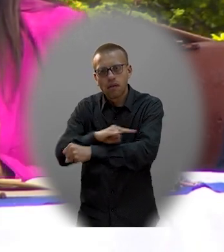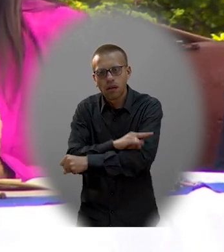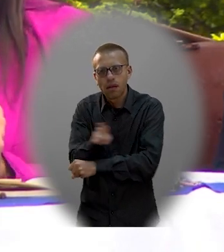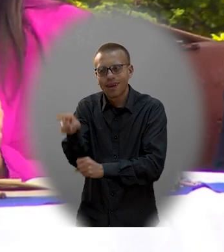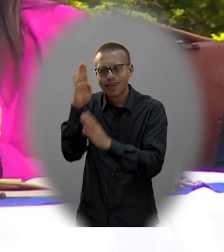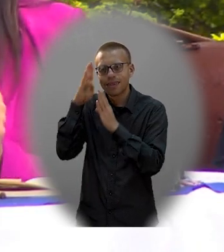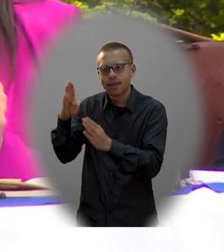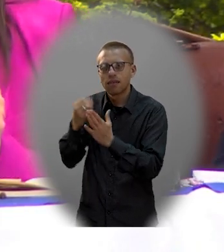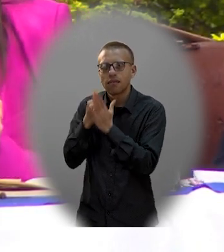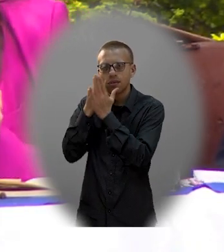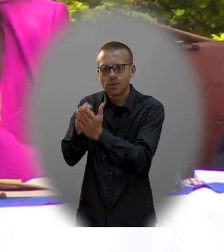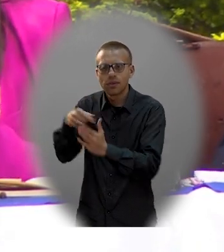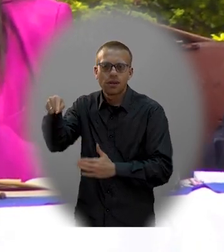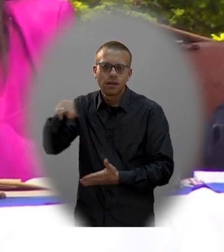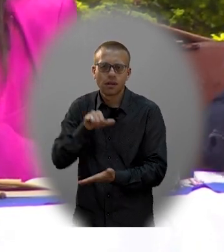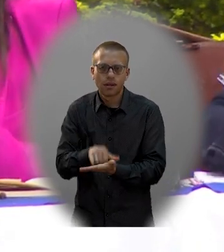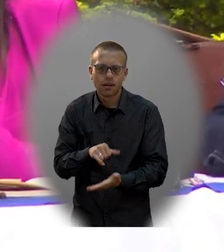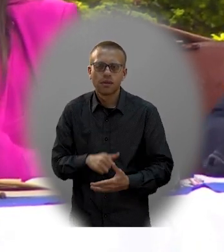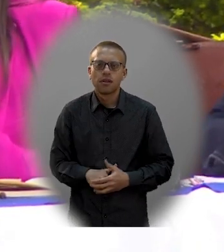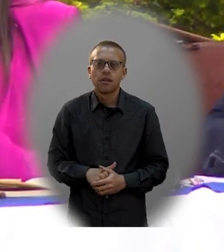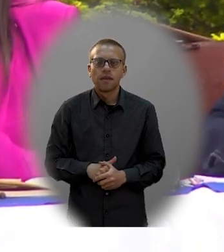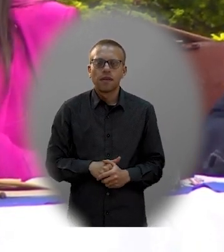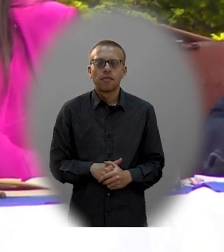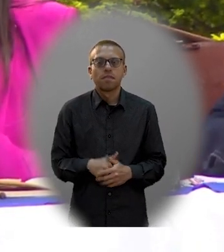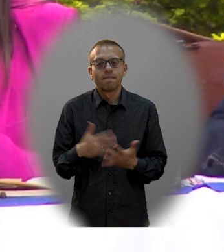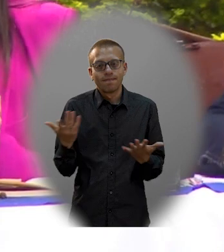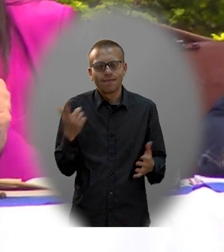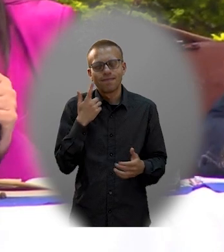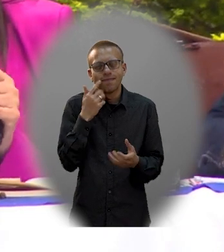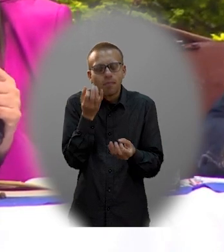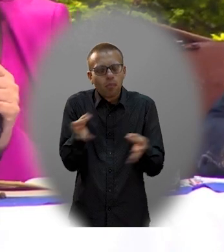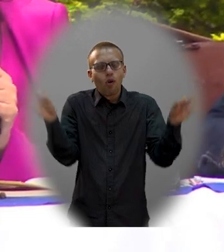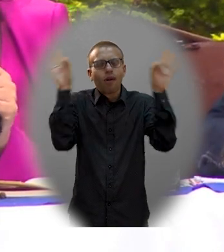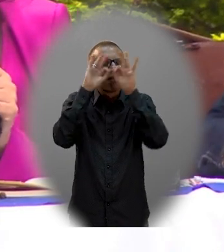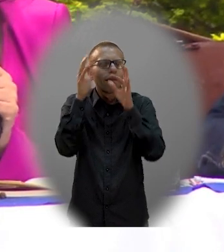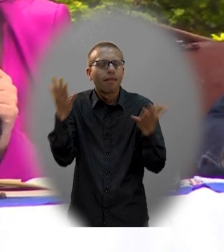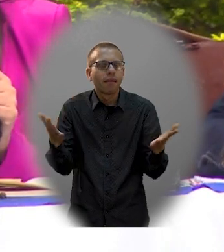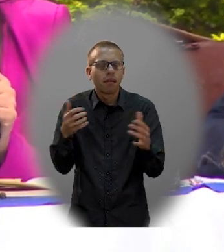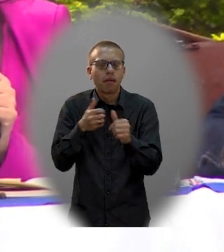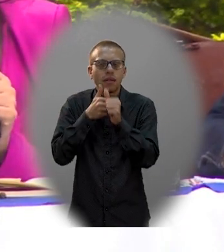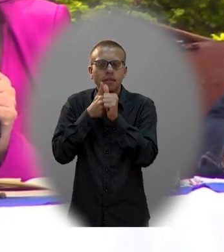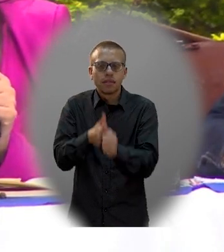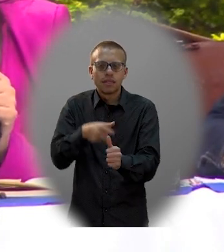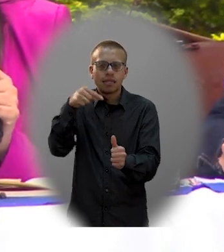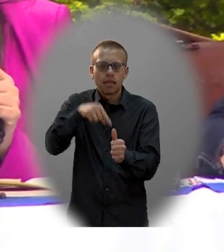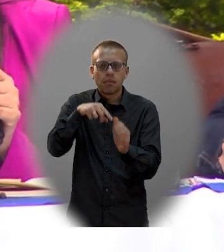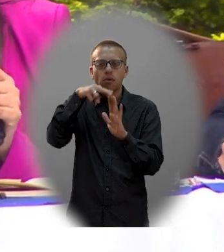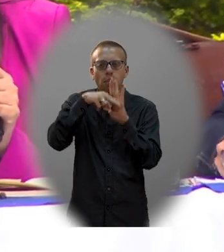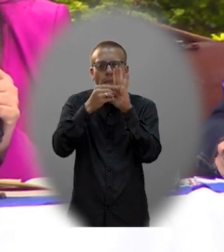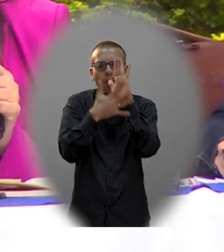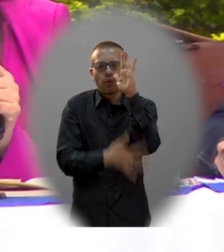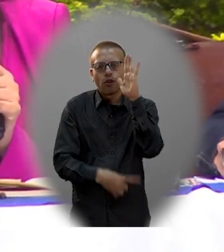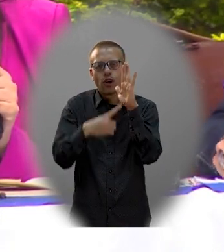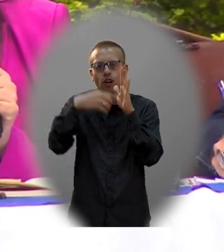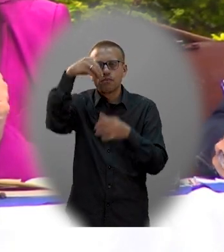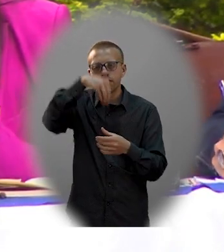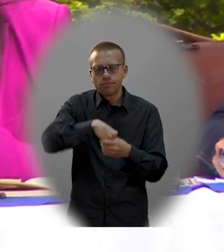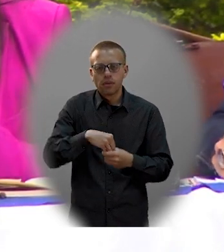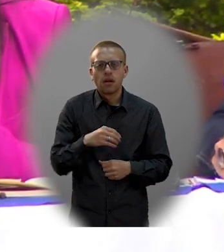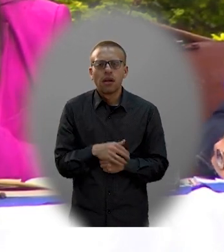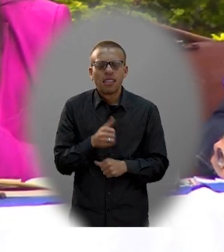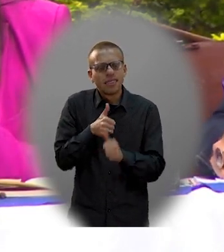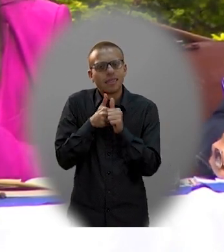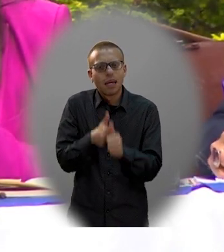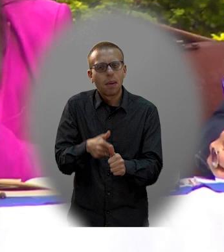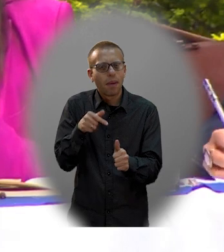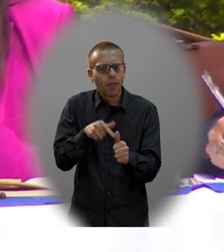tenemos que dar. Y para eso, pues el seguimiento es clave y creo que eso hay que fortalecerlo dentro del protocolo. ¿Cómo se va a hacer seguimiento a la